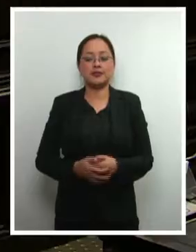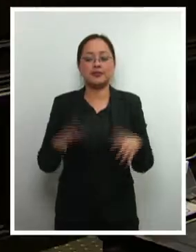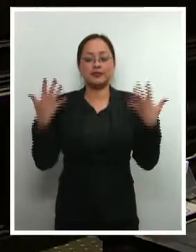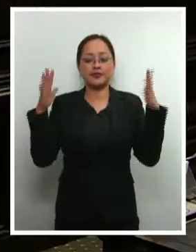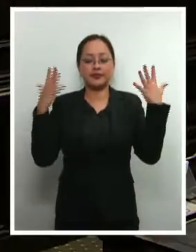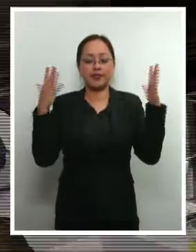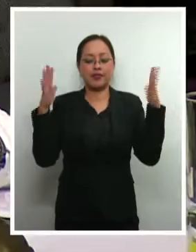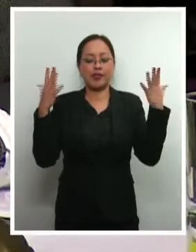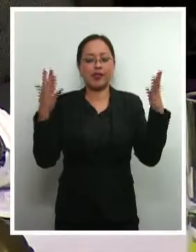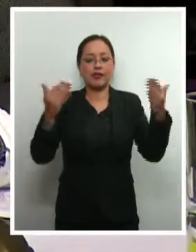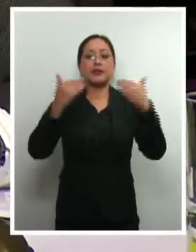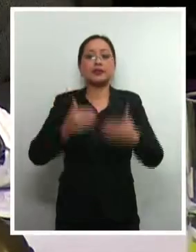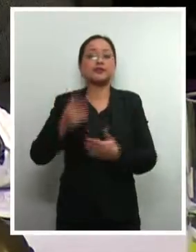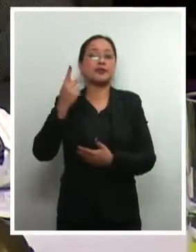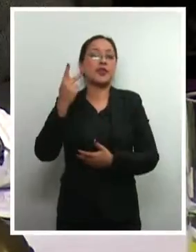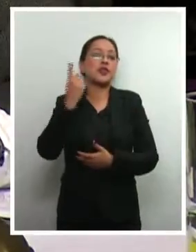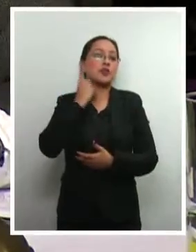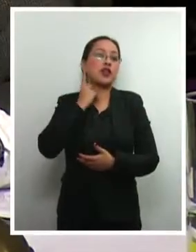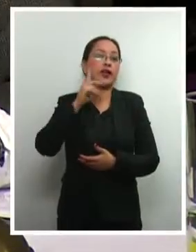Diputada Patricia Ruiz Anchondo.